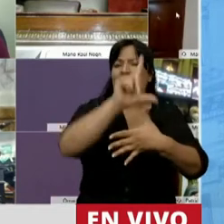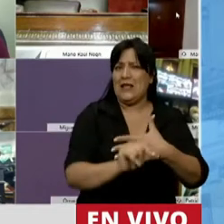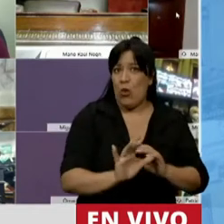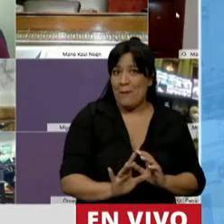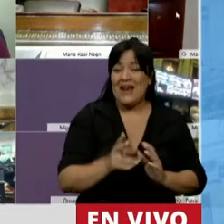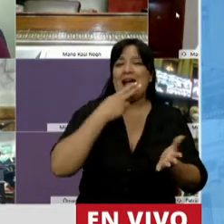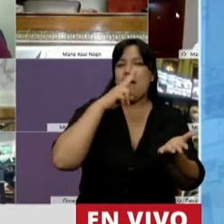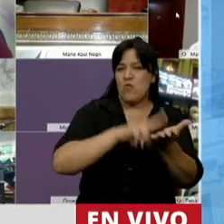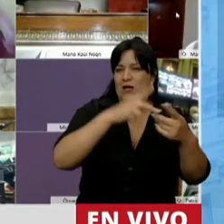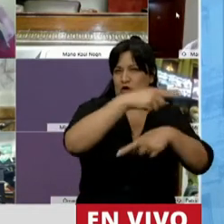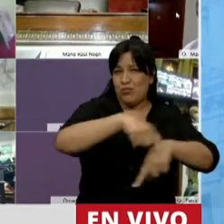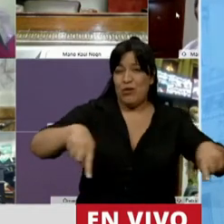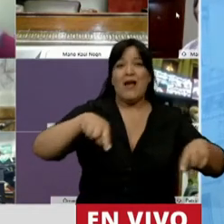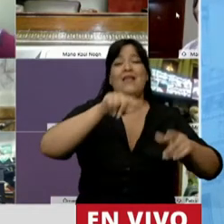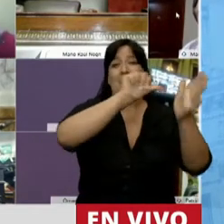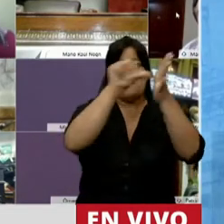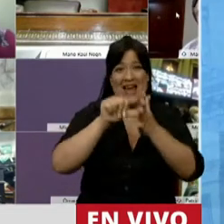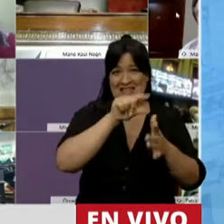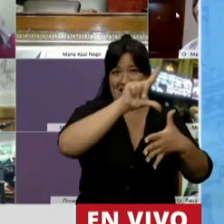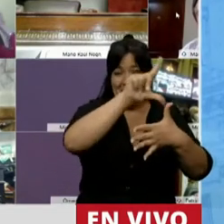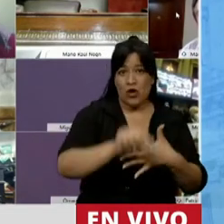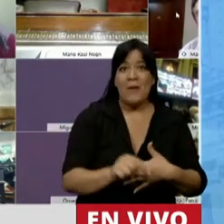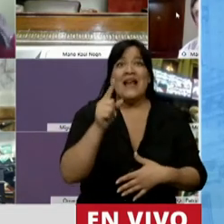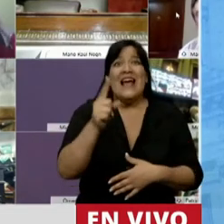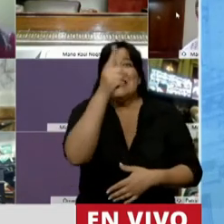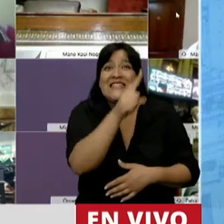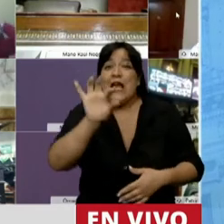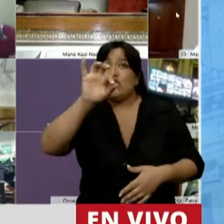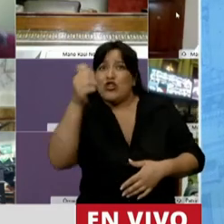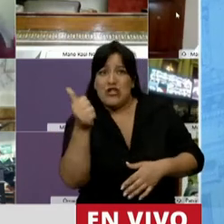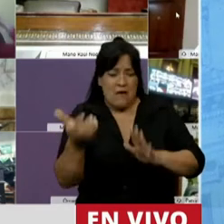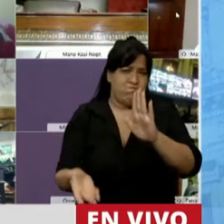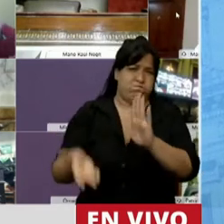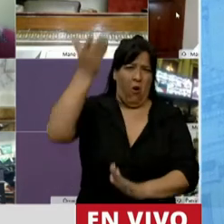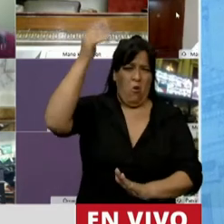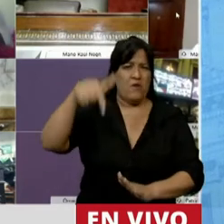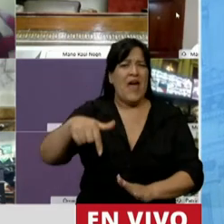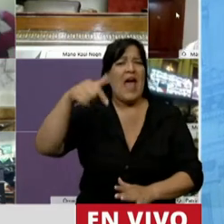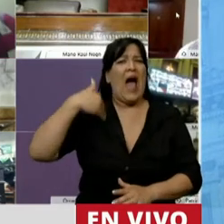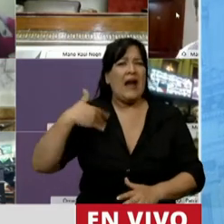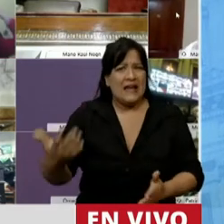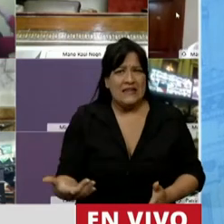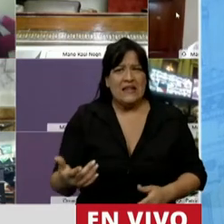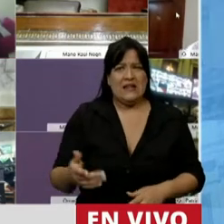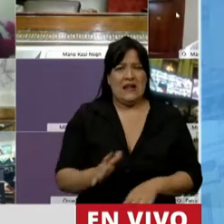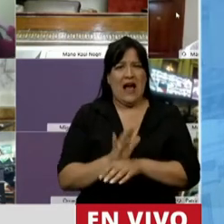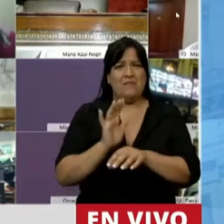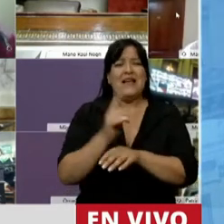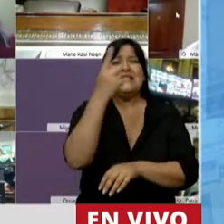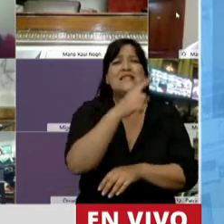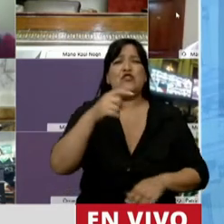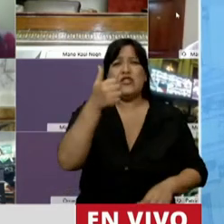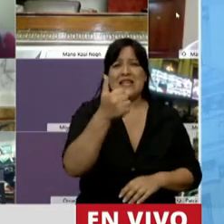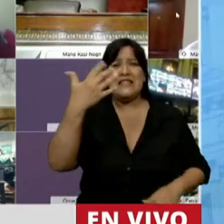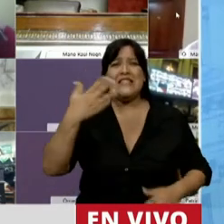presión tributaria en los países latinoamericanos y 106 en la República Argentina. 165 impuestos y